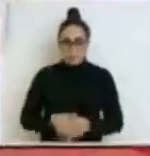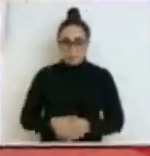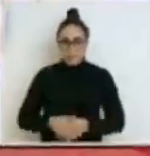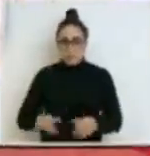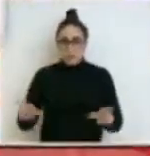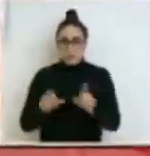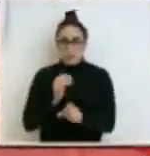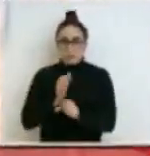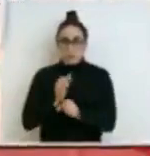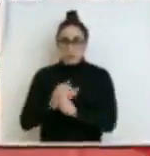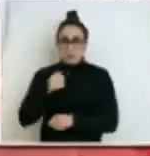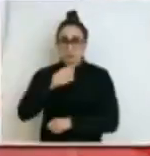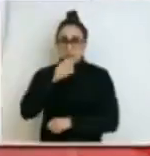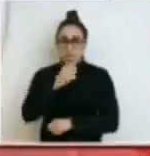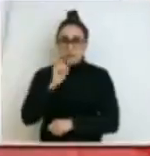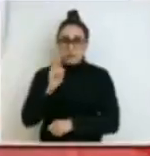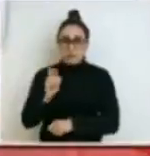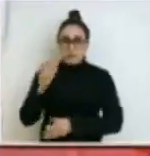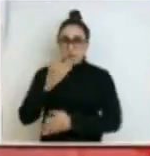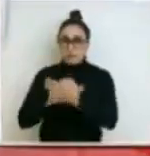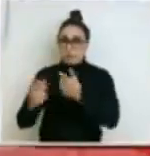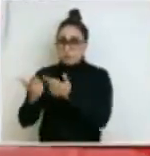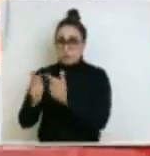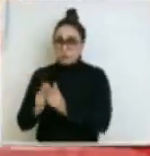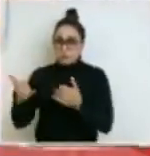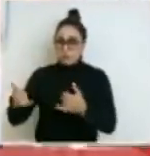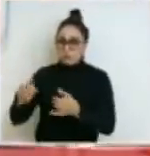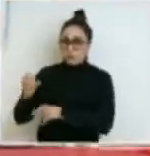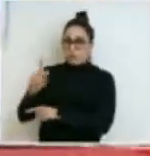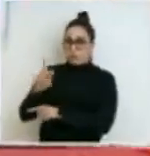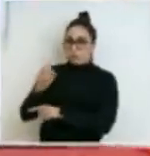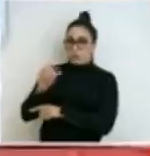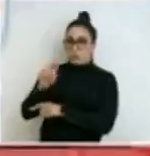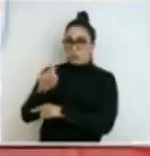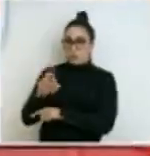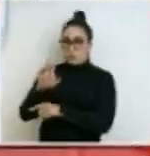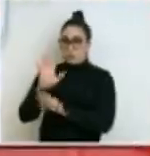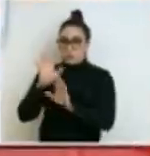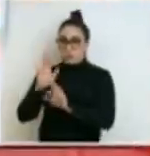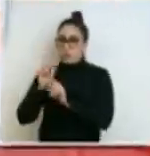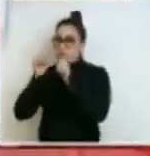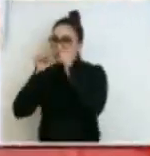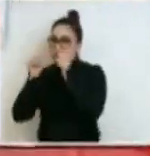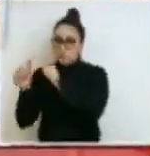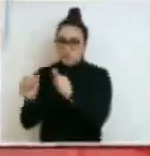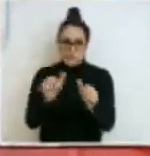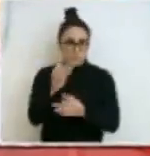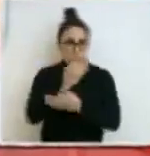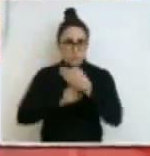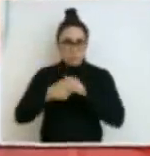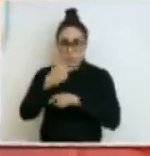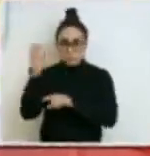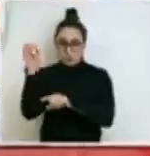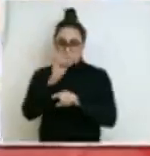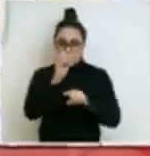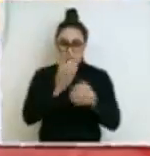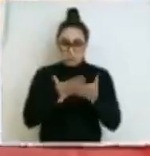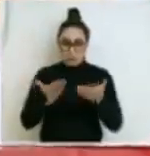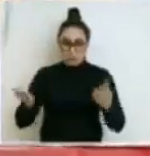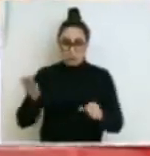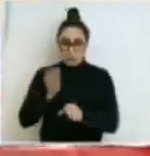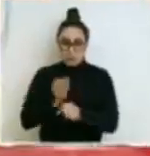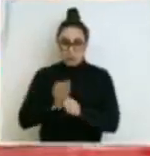las intervenciones de la oposición. Y faltando al respeto a este pleno, pretenden